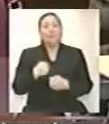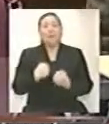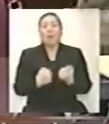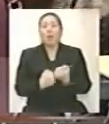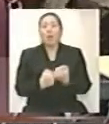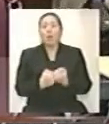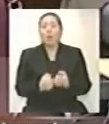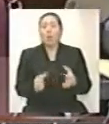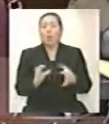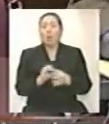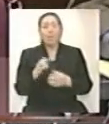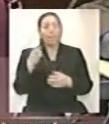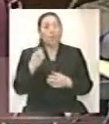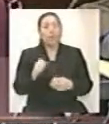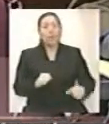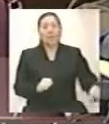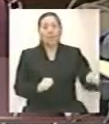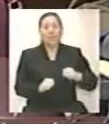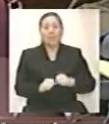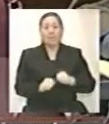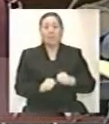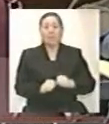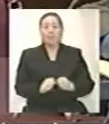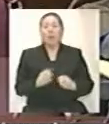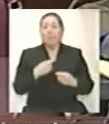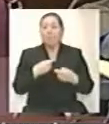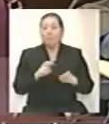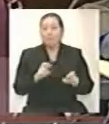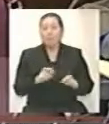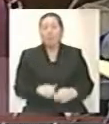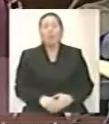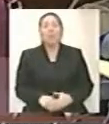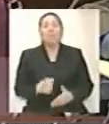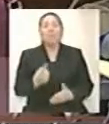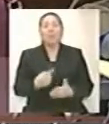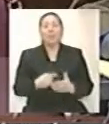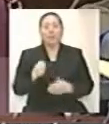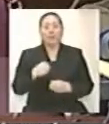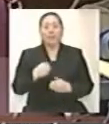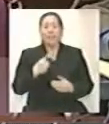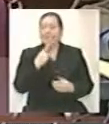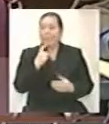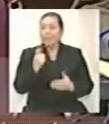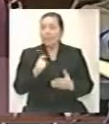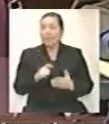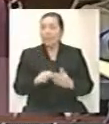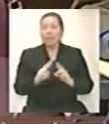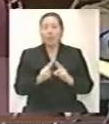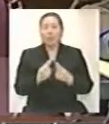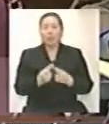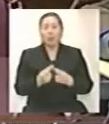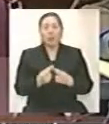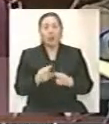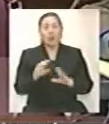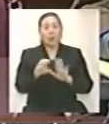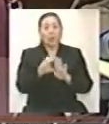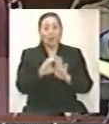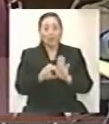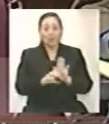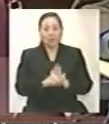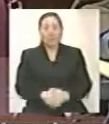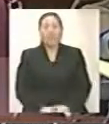en la unidad de las fuerzas políticas de izquierda, desde las luchas populares para que los militares se replieguen y se convoque a la Asamblea